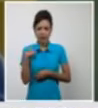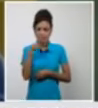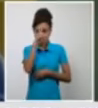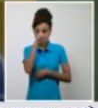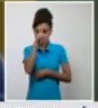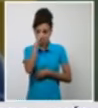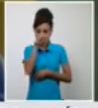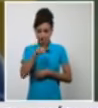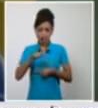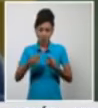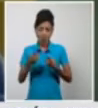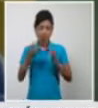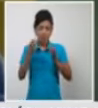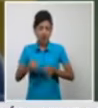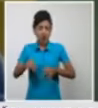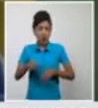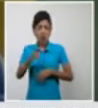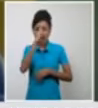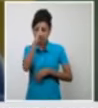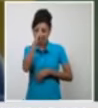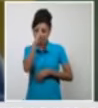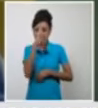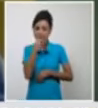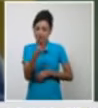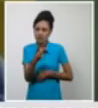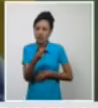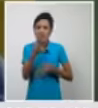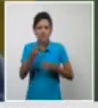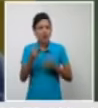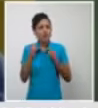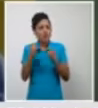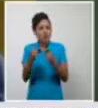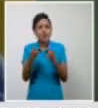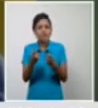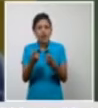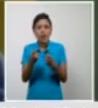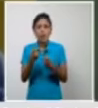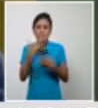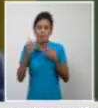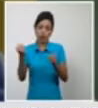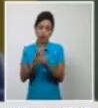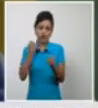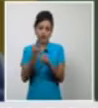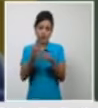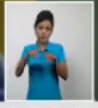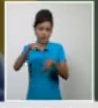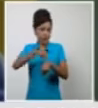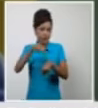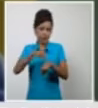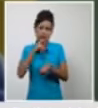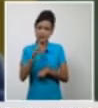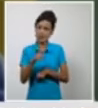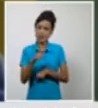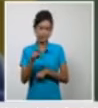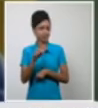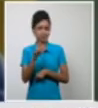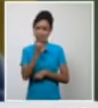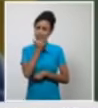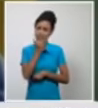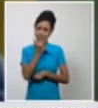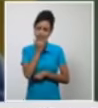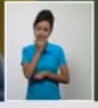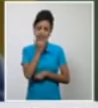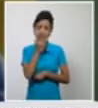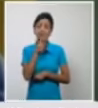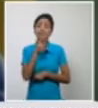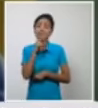el sistema de salud público necesitaba de la fuerza que tenía antes, no la tuvo. Y esto lamentablemente en un país que la Organización